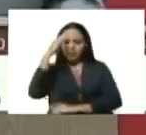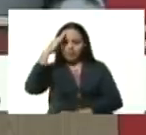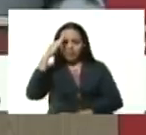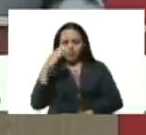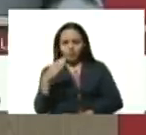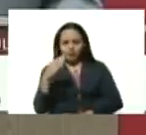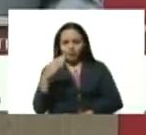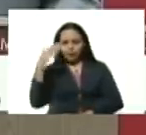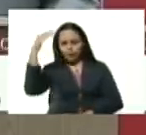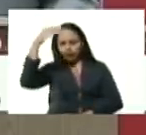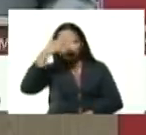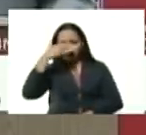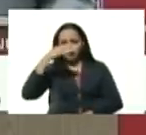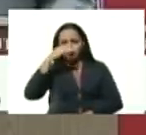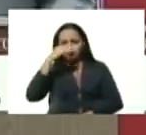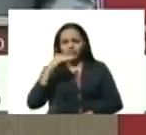el